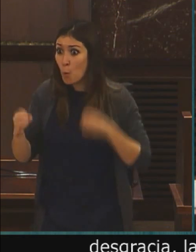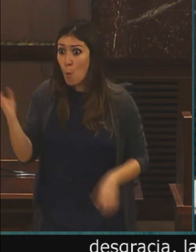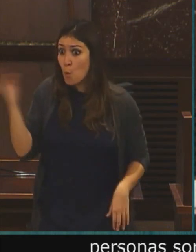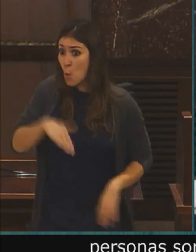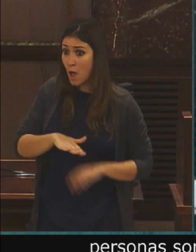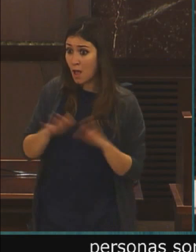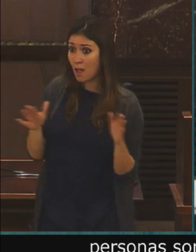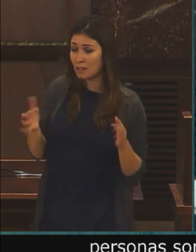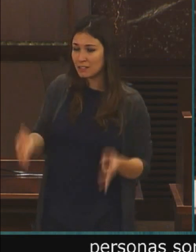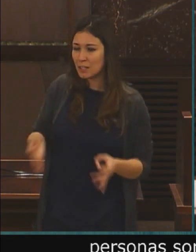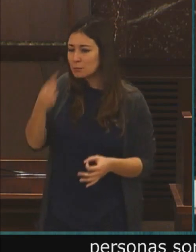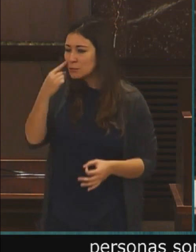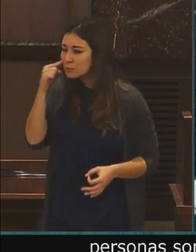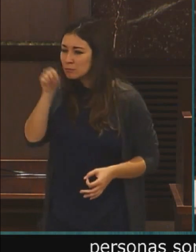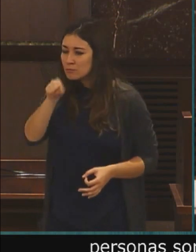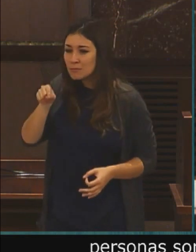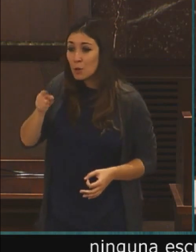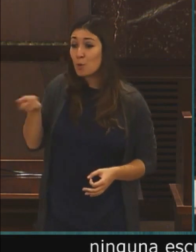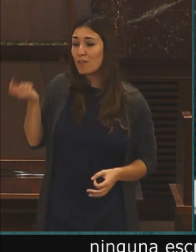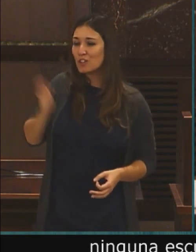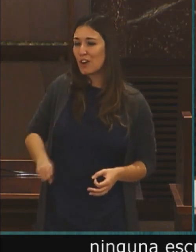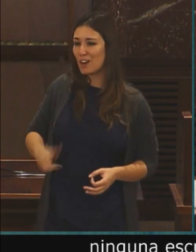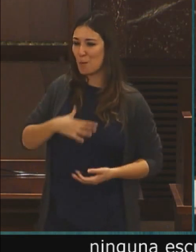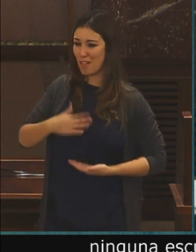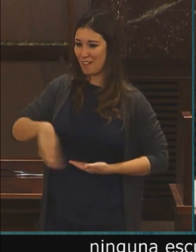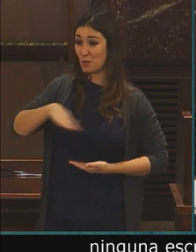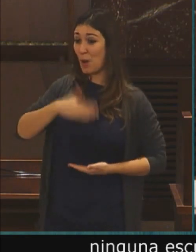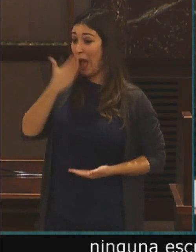buscamos siempre son profesionales con actitud.